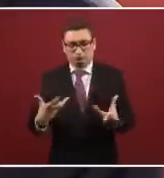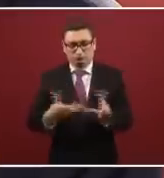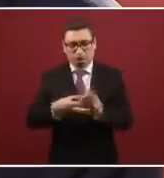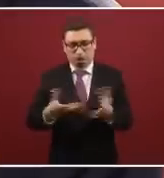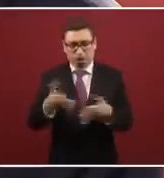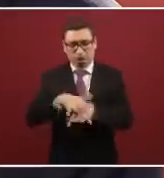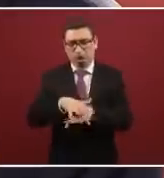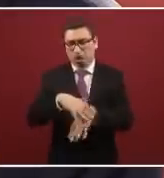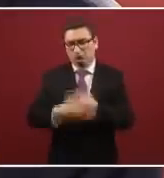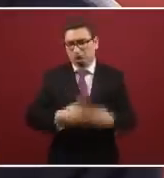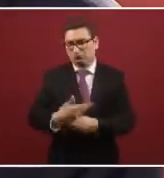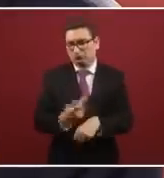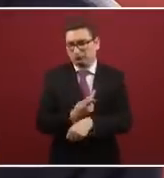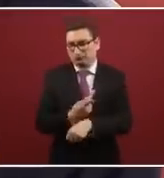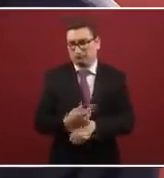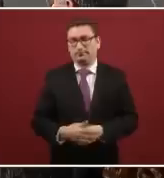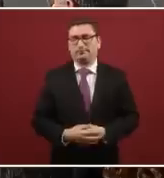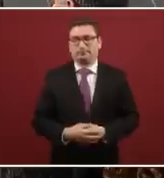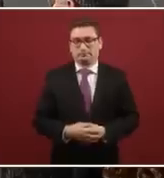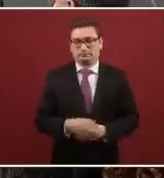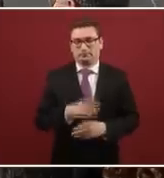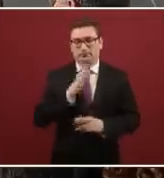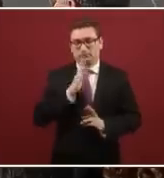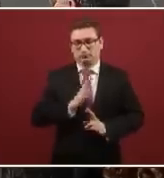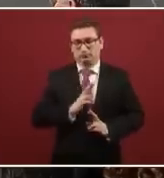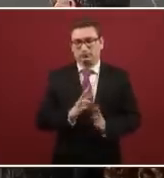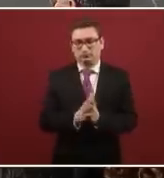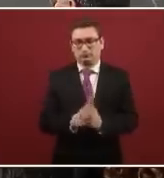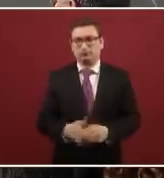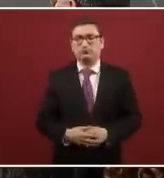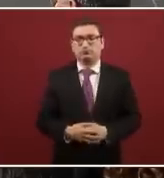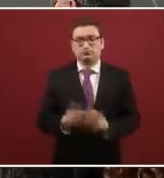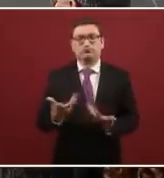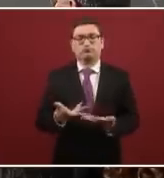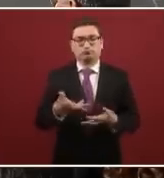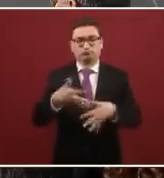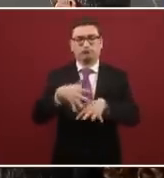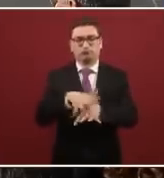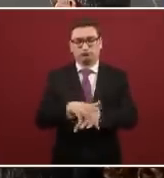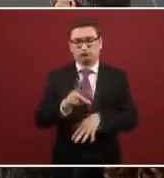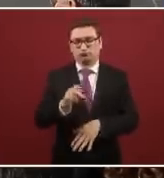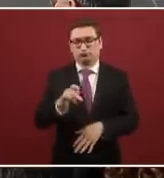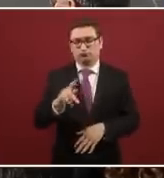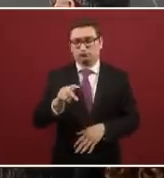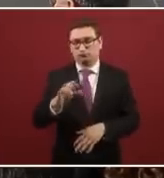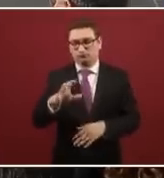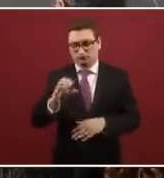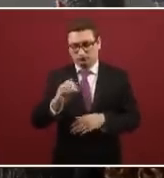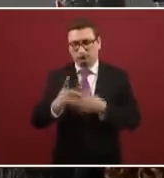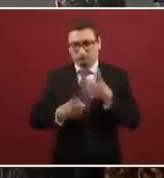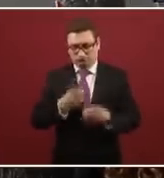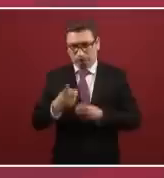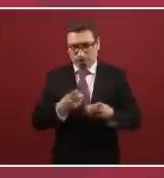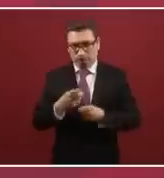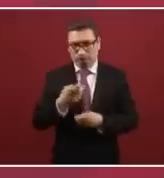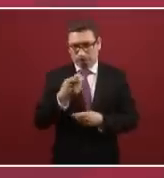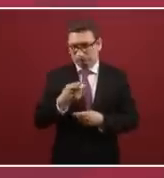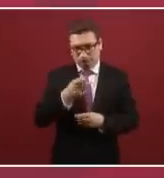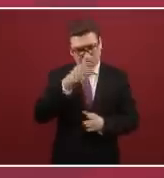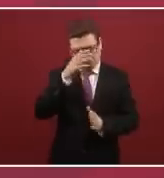esa es la pregunta, la primera que sí me responde. Presidente. Es una fusión con Pronóstico Deportivo. Eso se